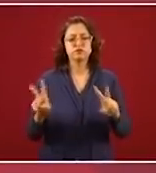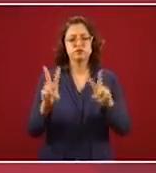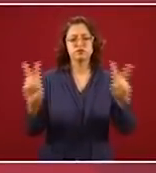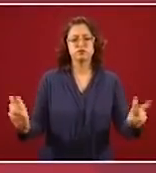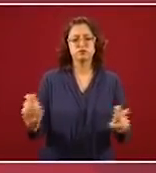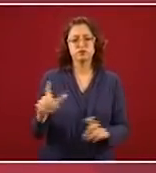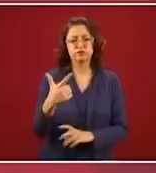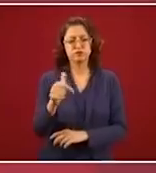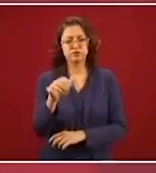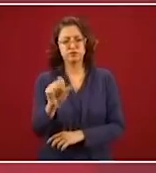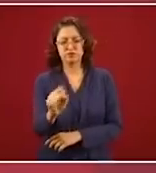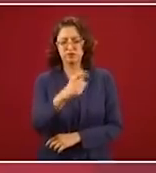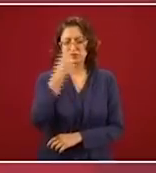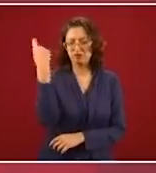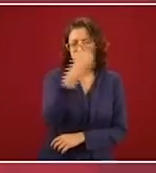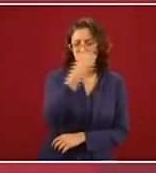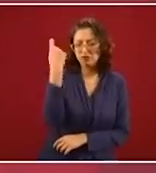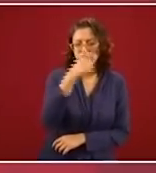aplicar.